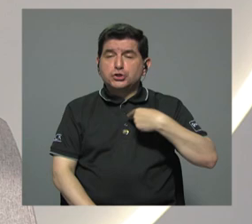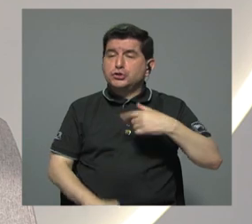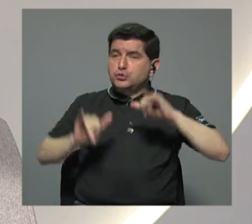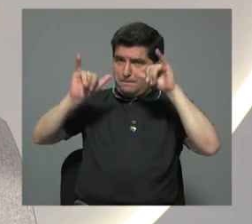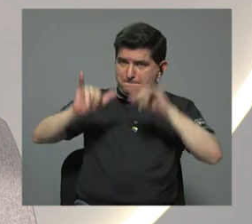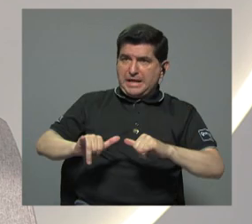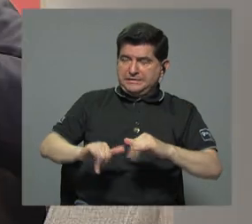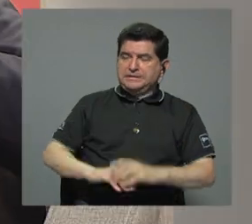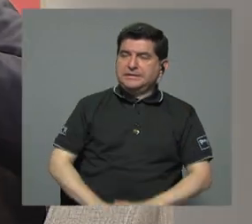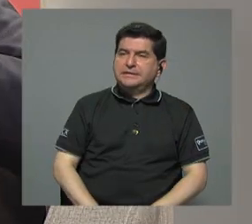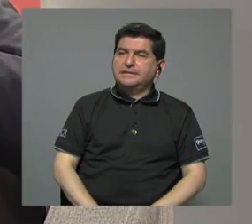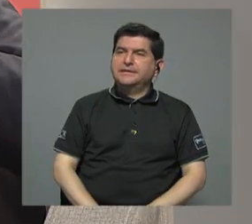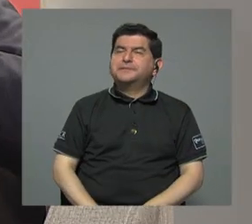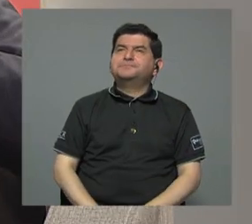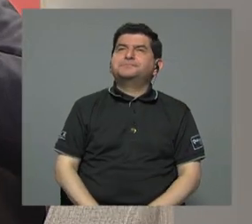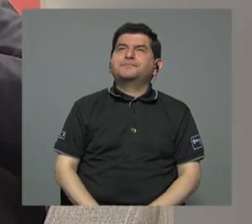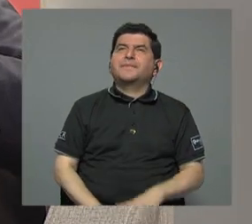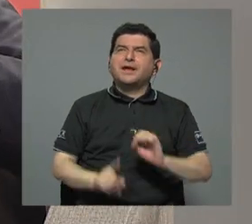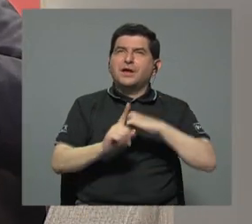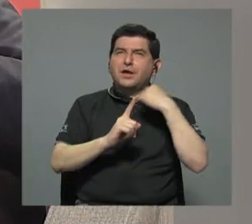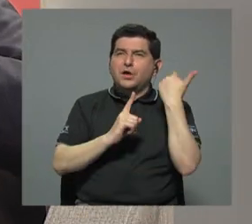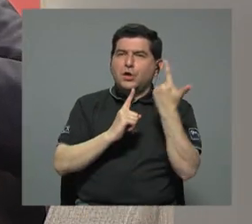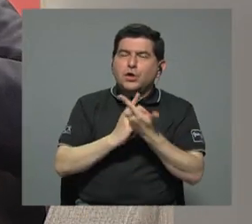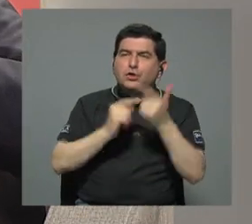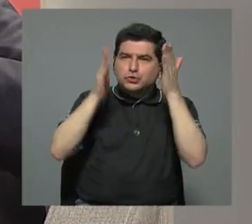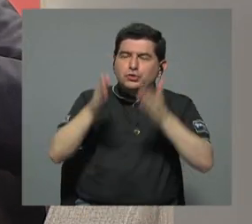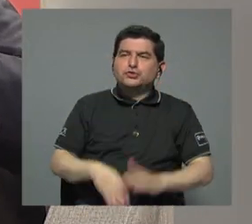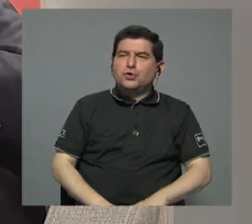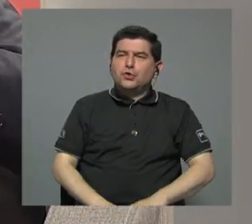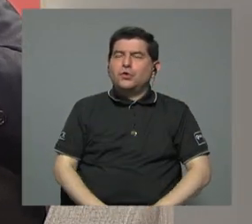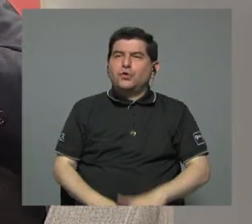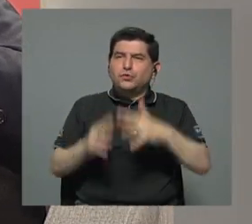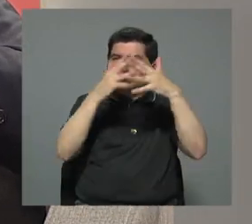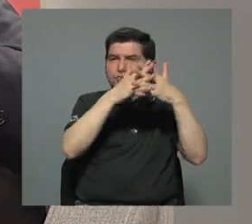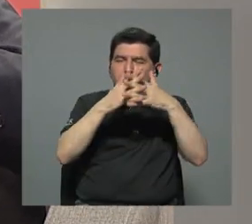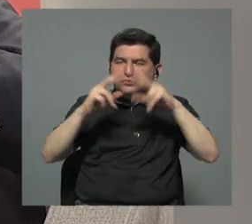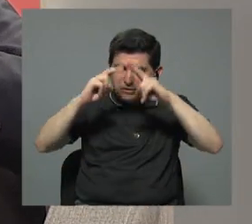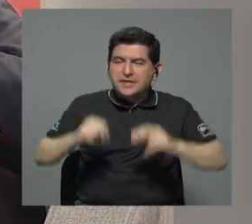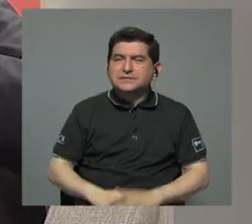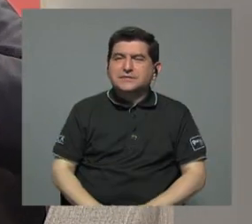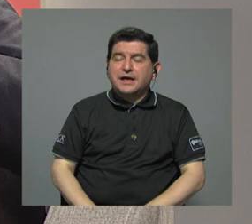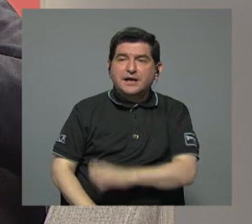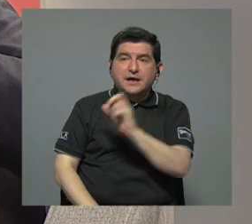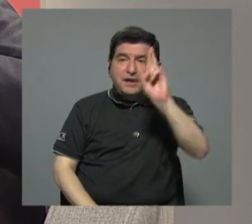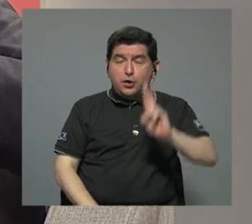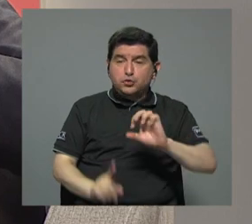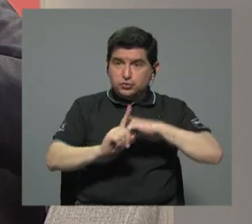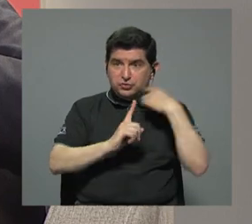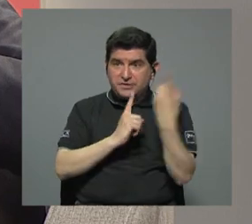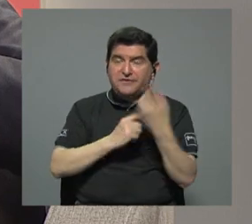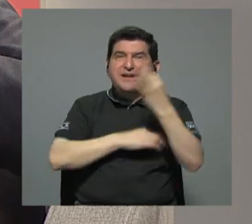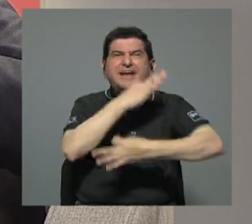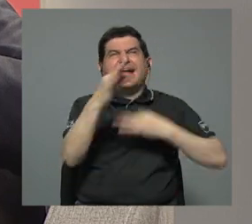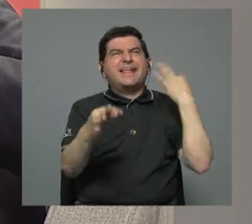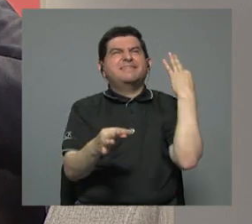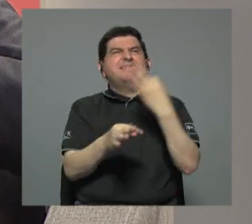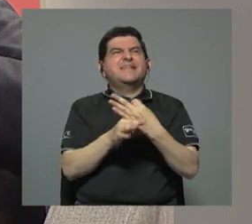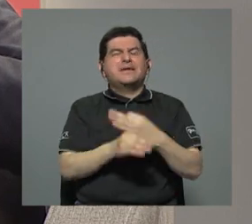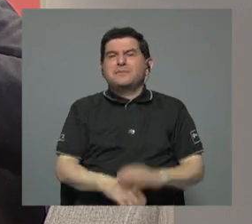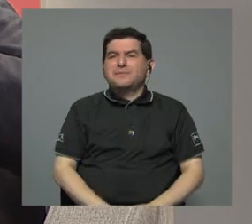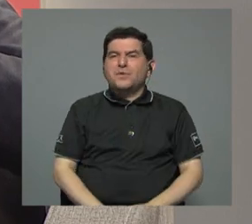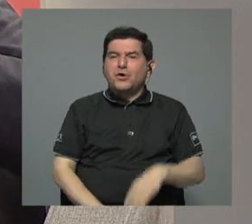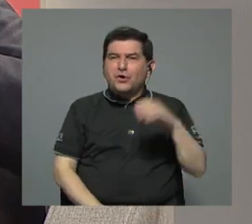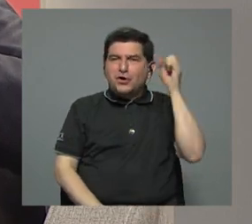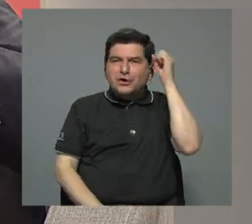que eso digamos sociólogos americanos lo han desarrollado muy bien la sociedad costa violencia y sufre de una suerte de síndrome de